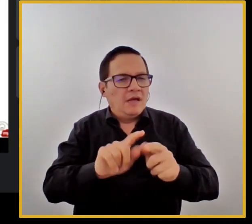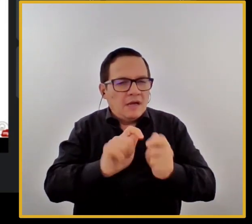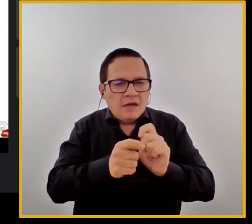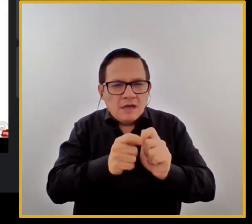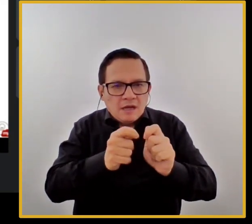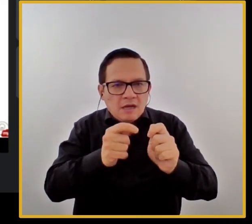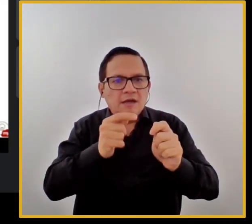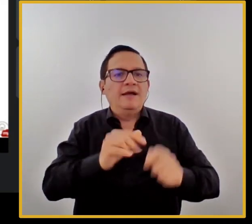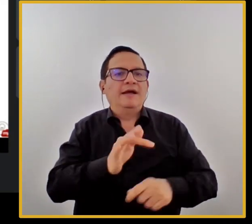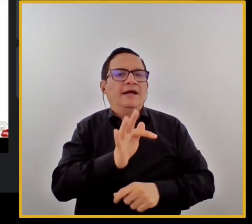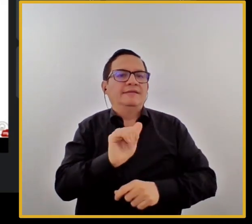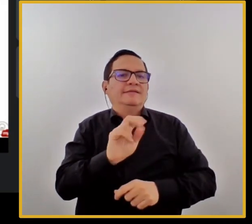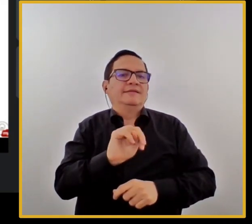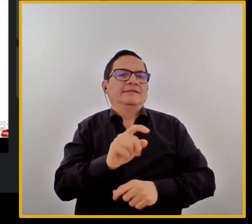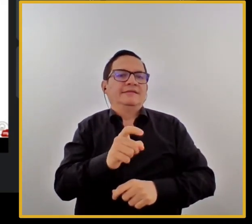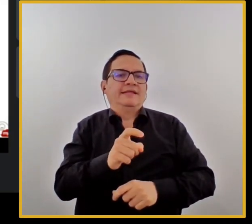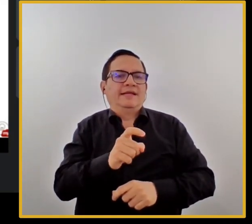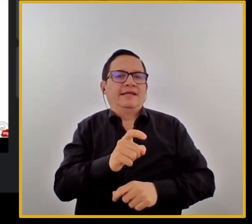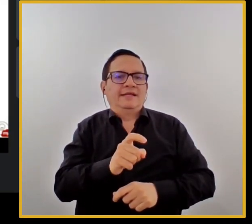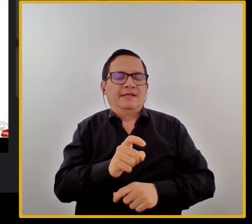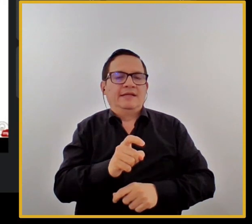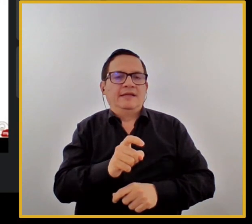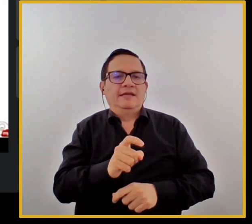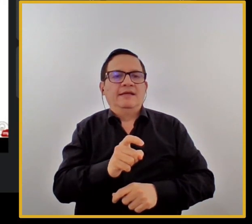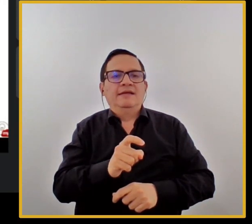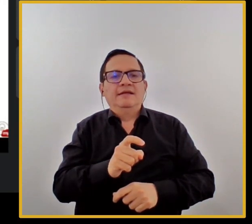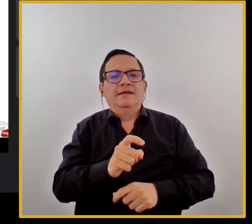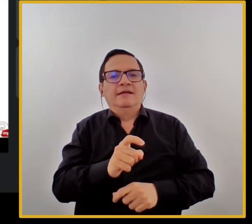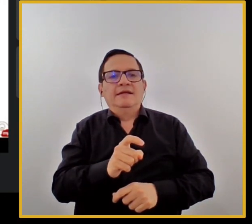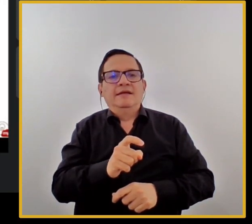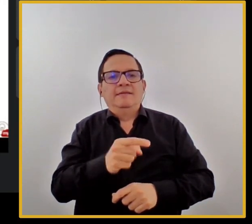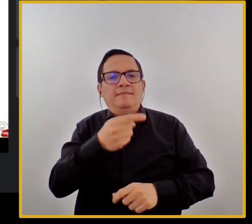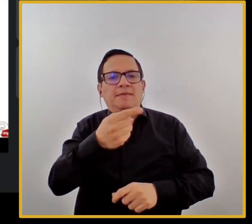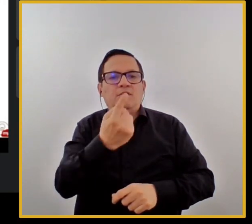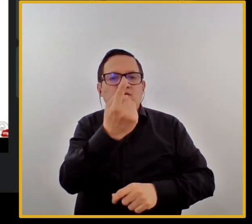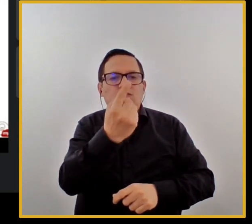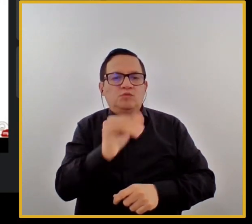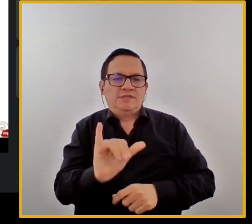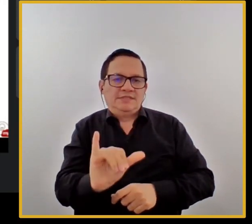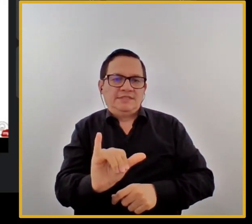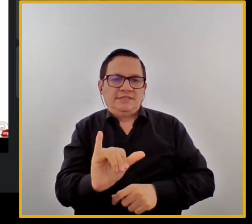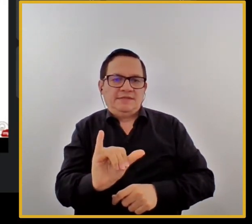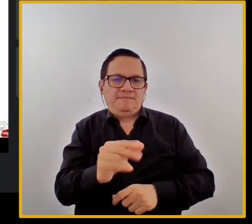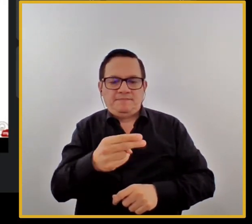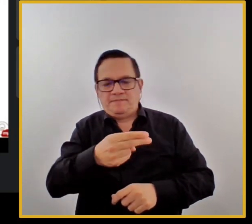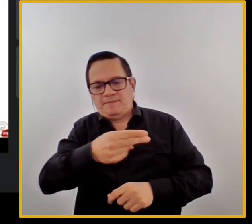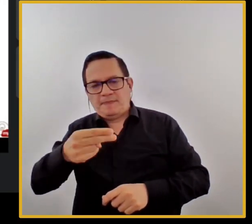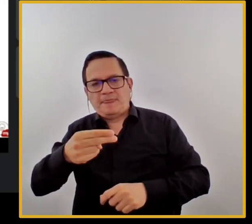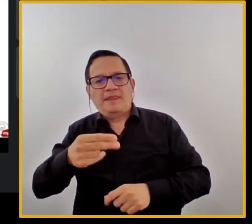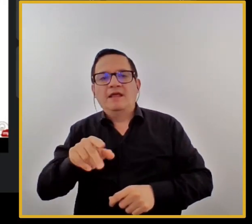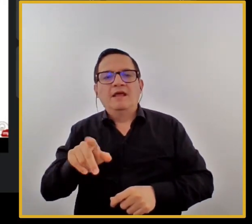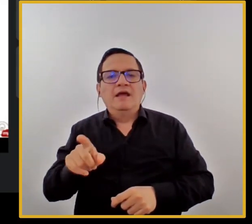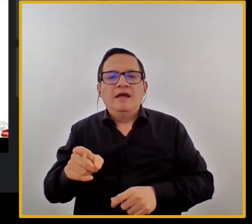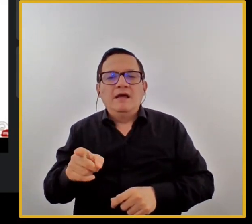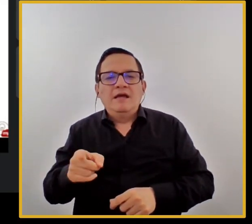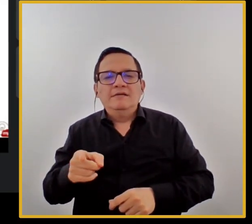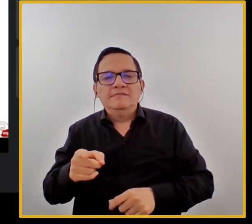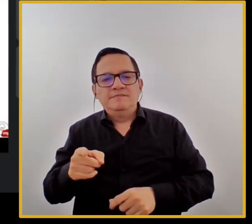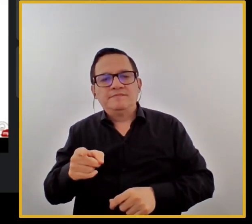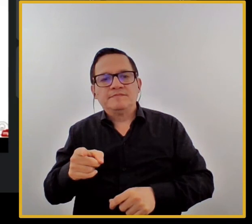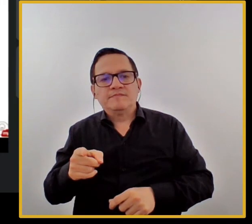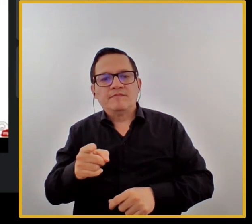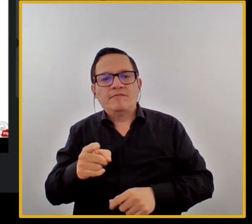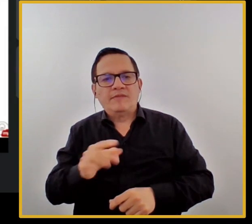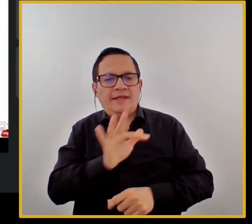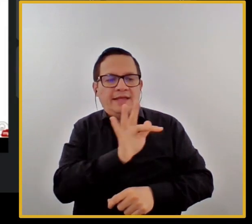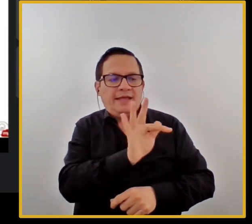a la menos 1 de y al otro lado pues tenemos 2, entonces